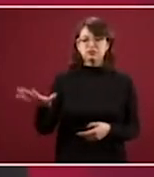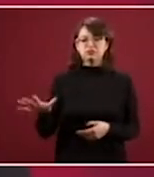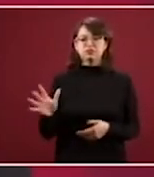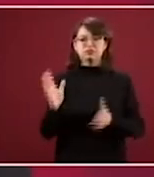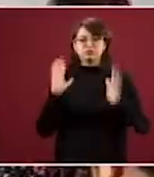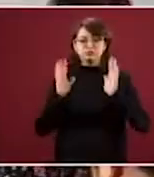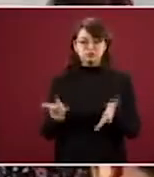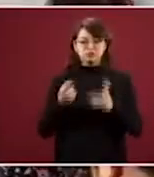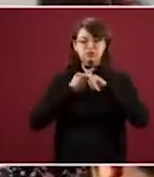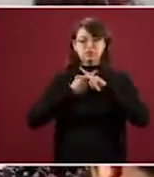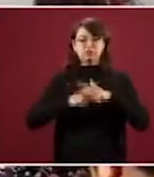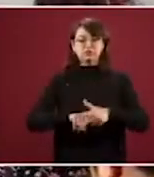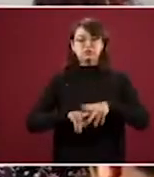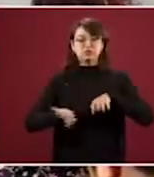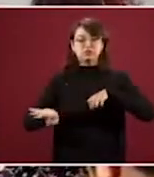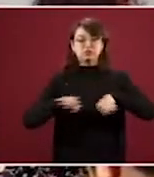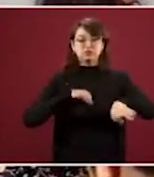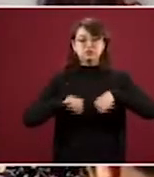trabajando